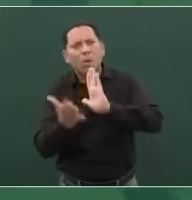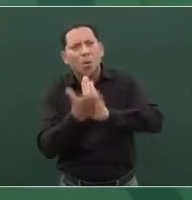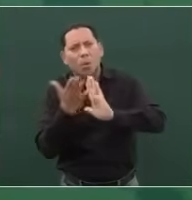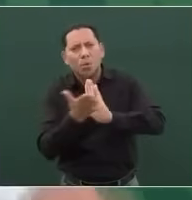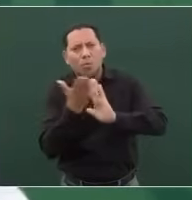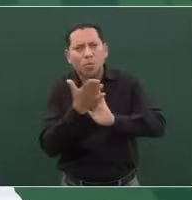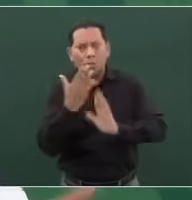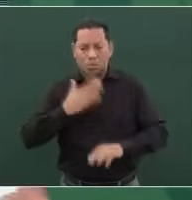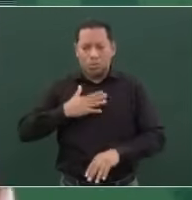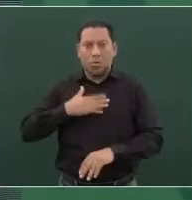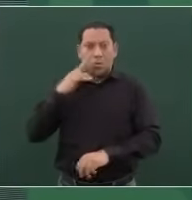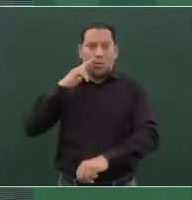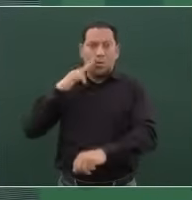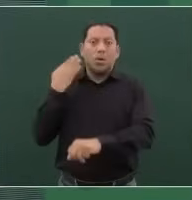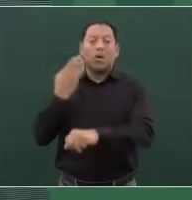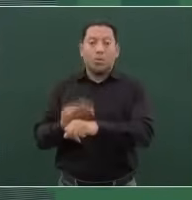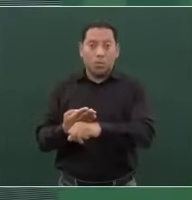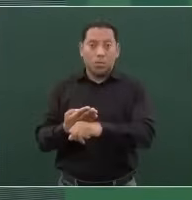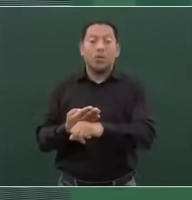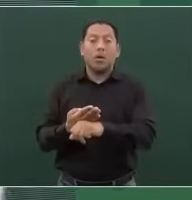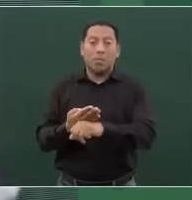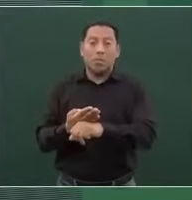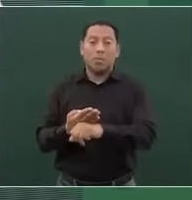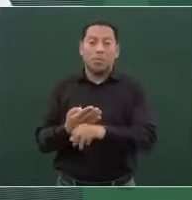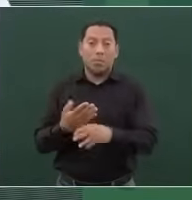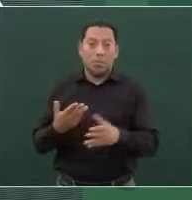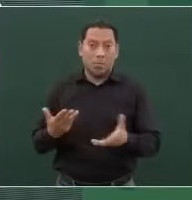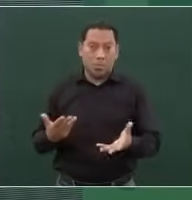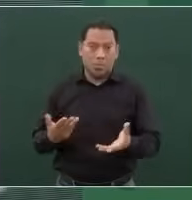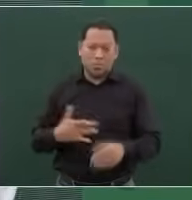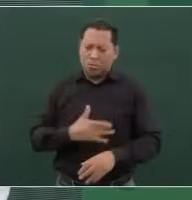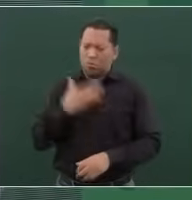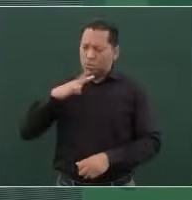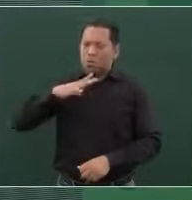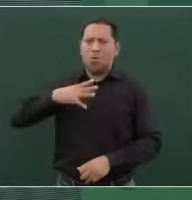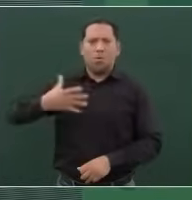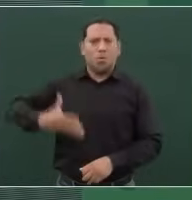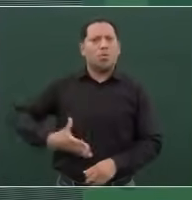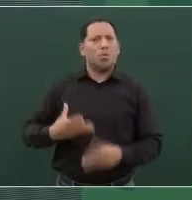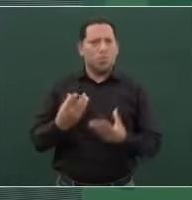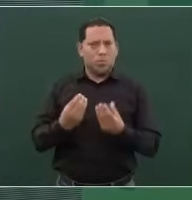en la que yo soy responsable, una obra que me siento orgulloso,